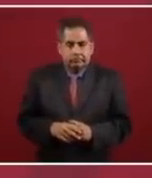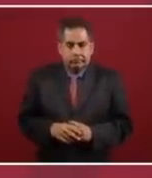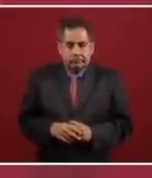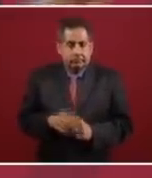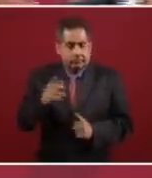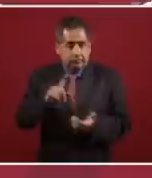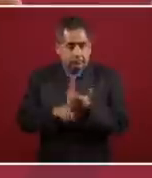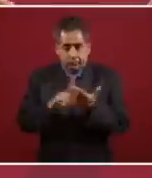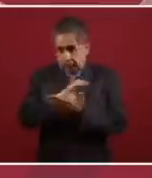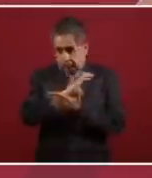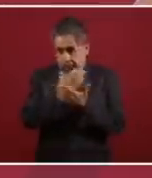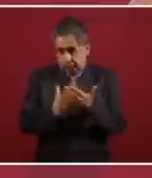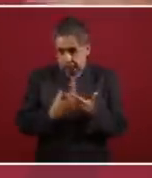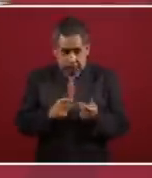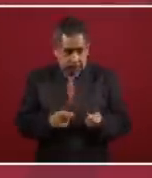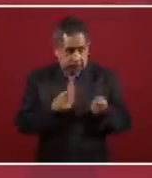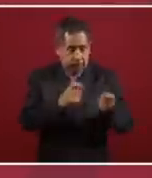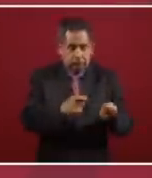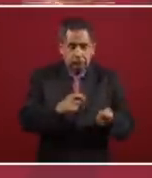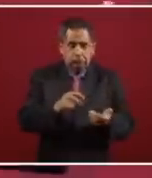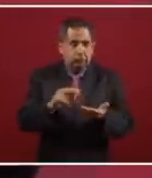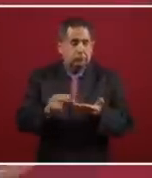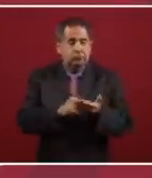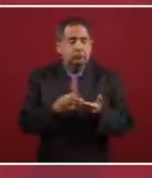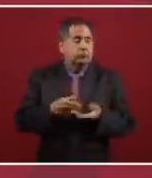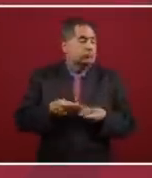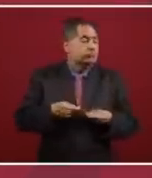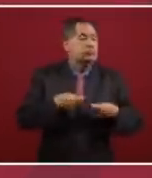Los contratos los entregaban